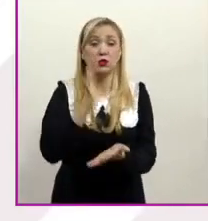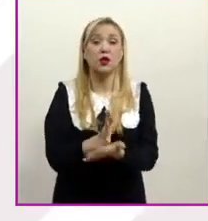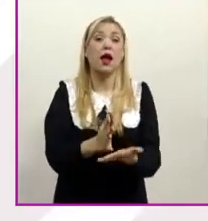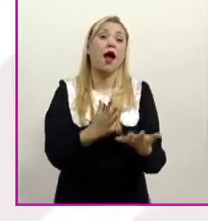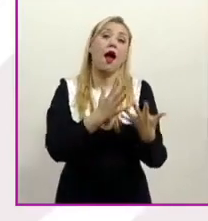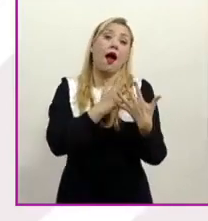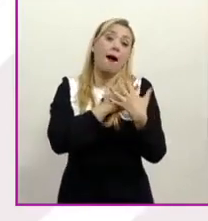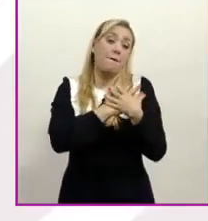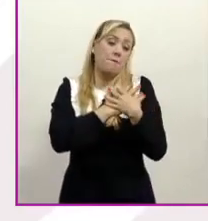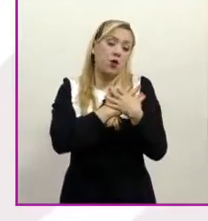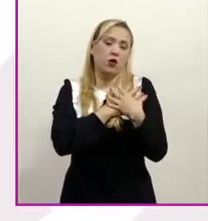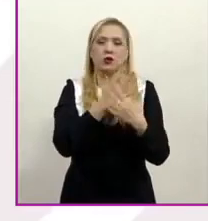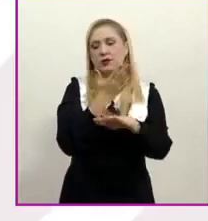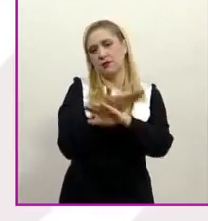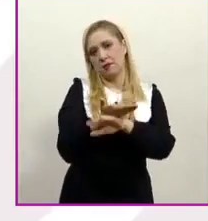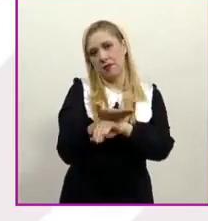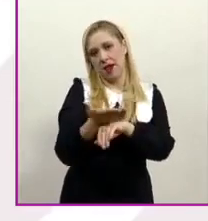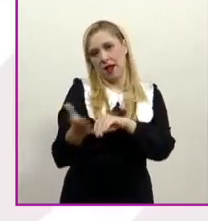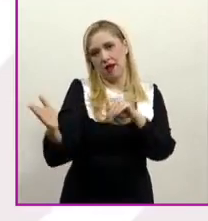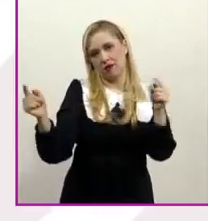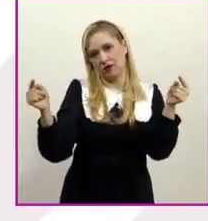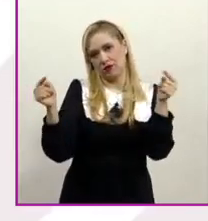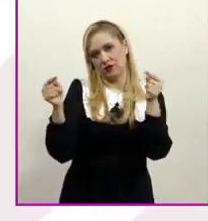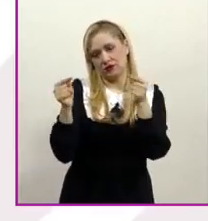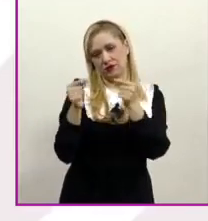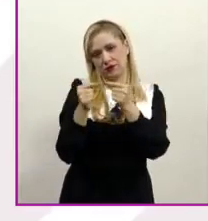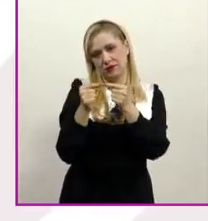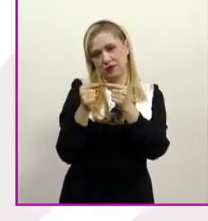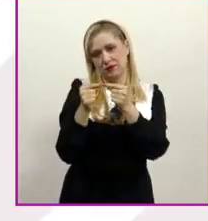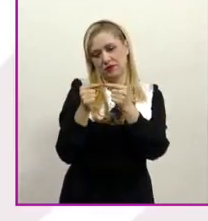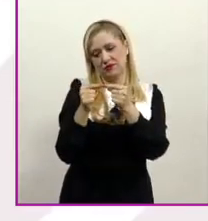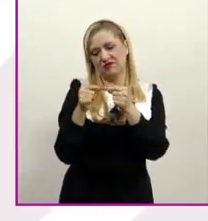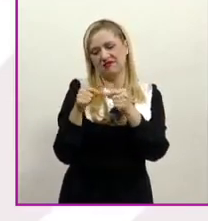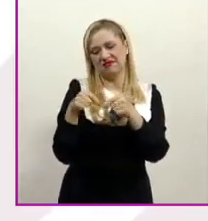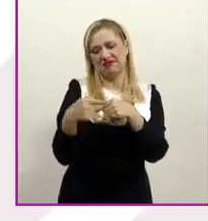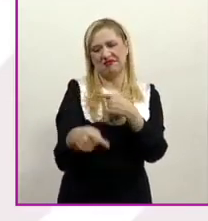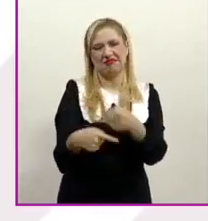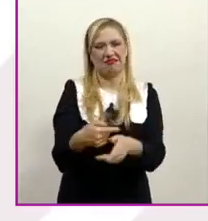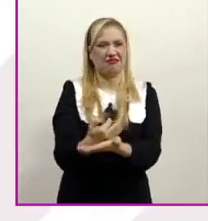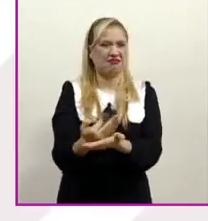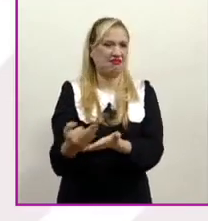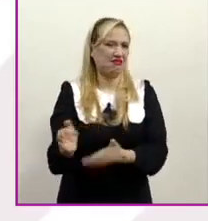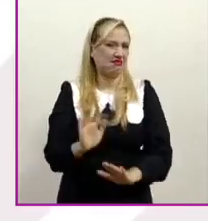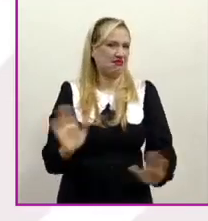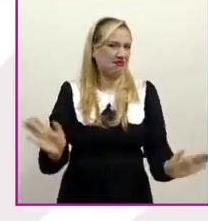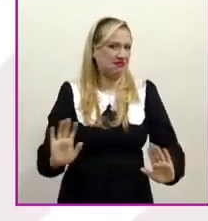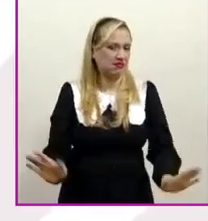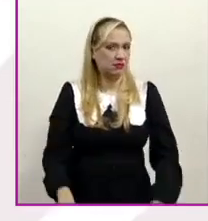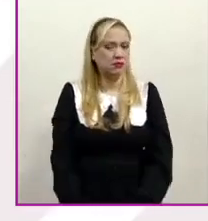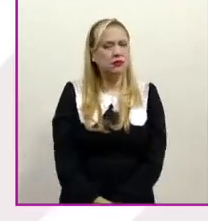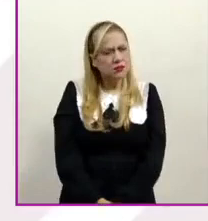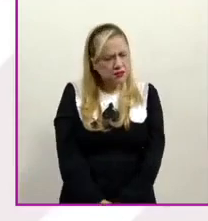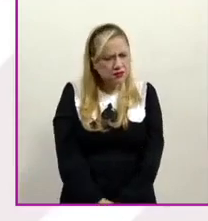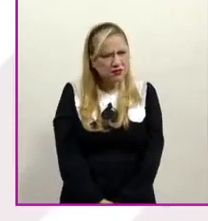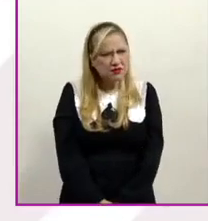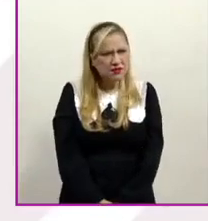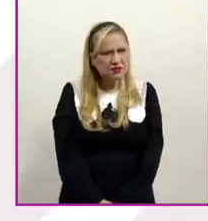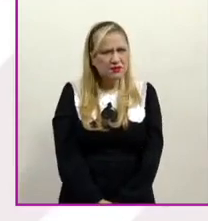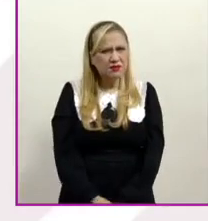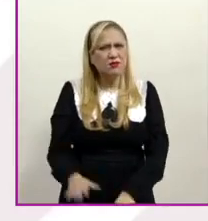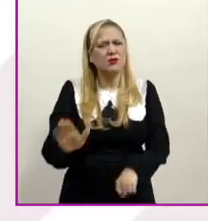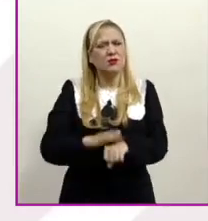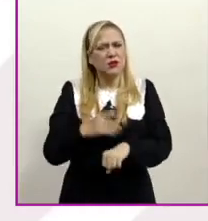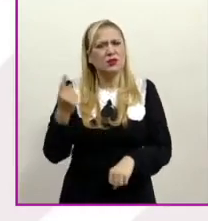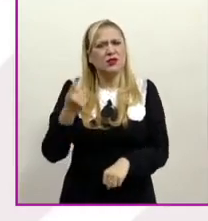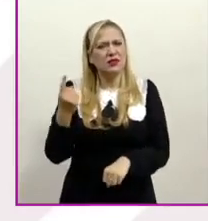amor en el mundo es el modelo humano, ¿no? Lo que salga de ahí, olvídate. Hay una razón de ser, de por qué se retoman los